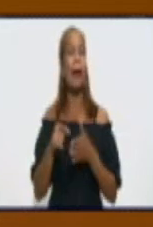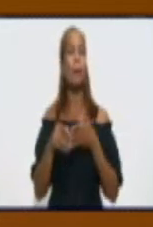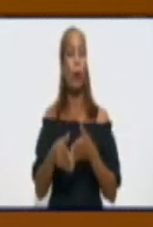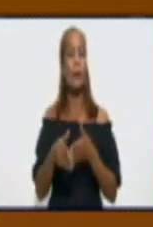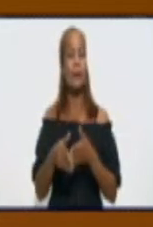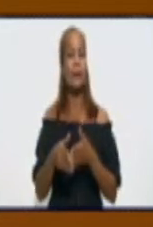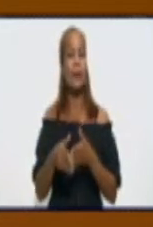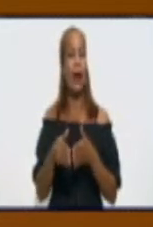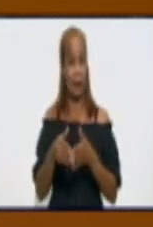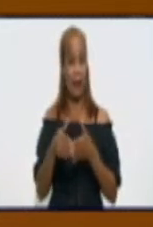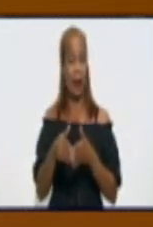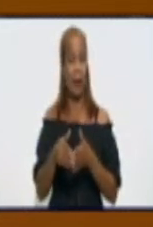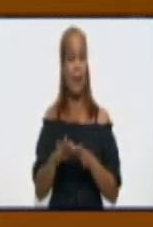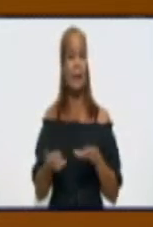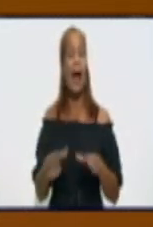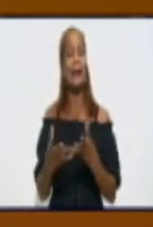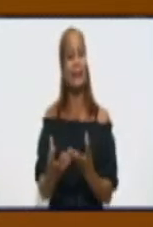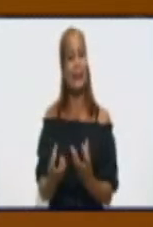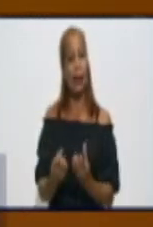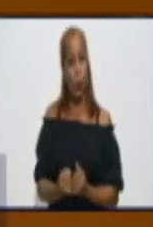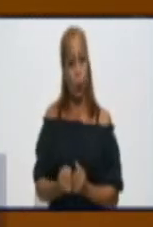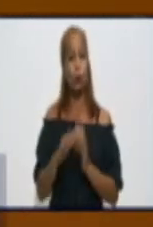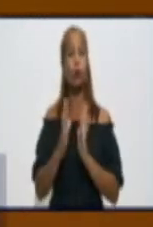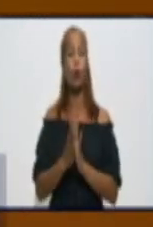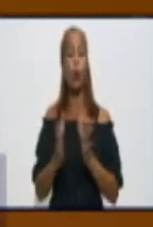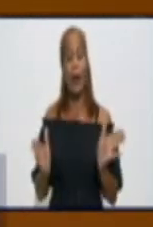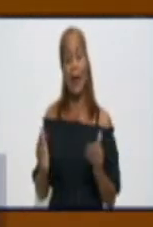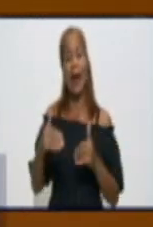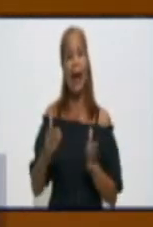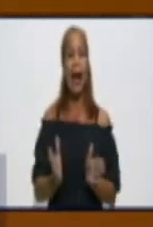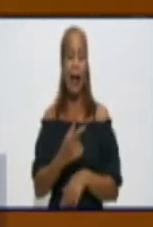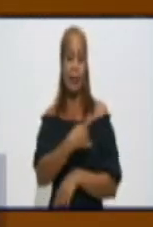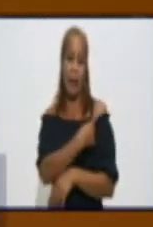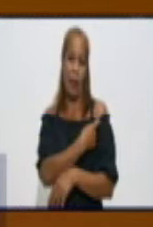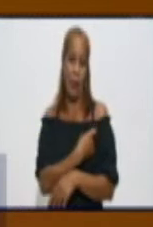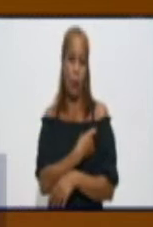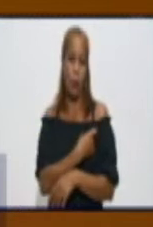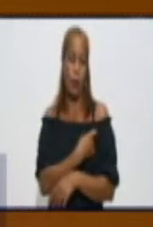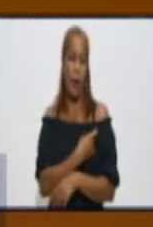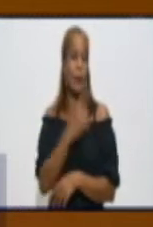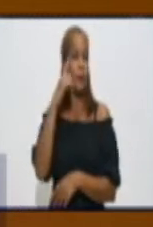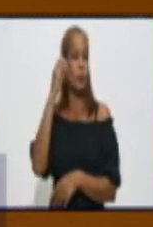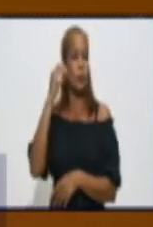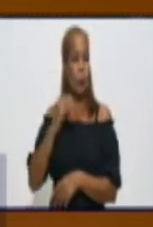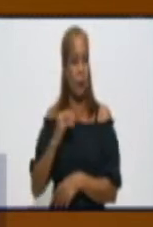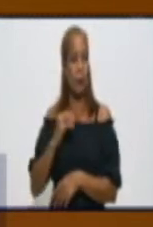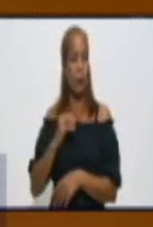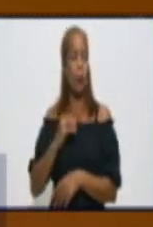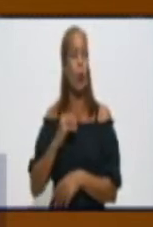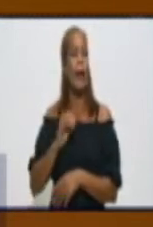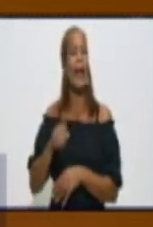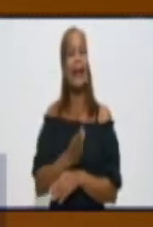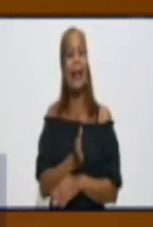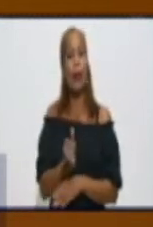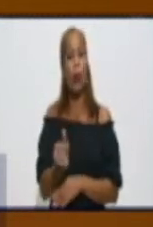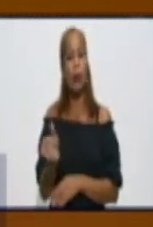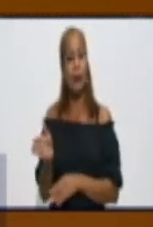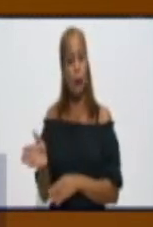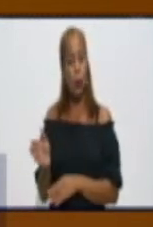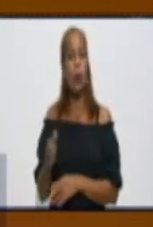estudio de este candidato vacunal Abdala, y dando la información del recorrido que iba a tener el